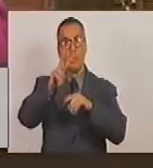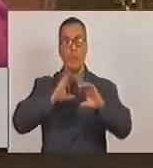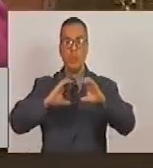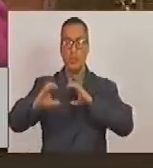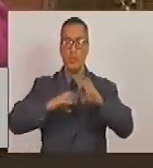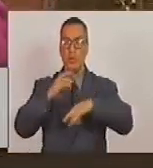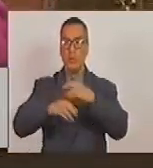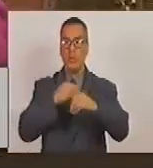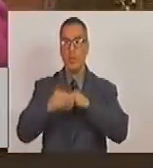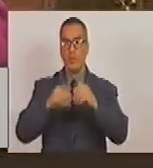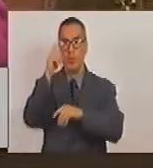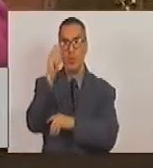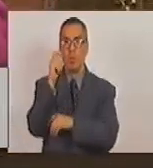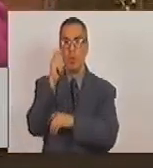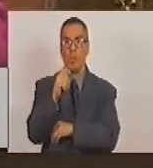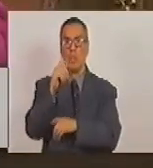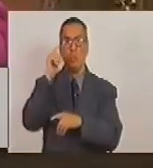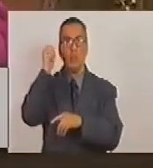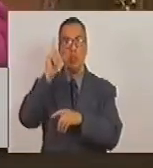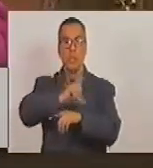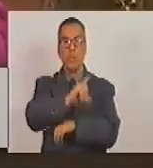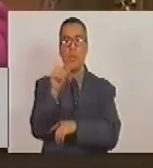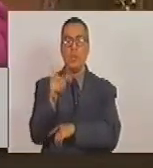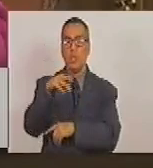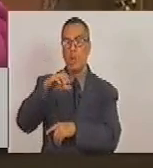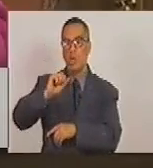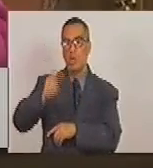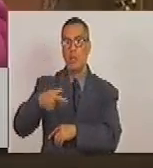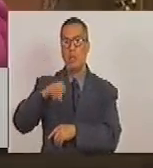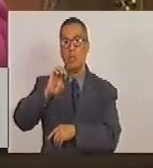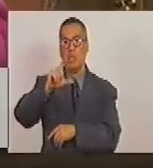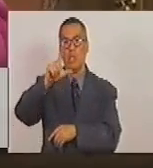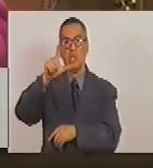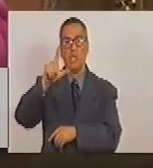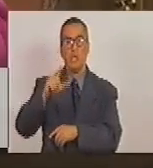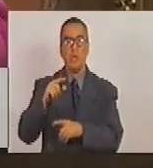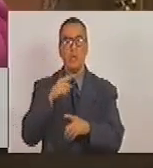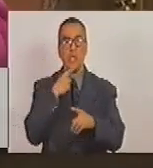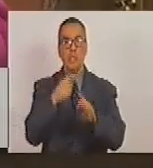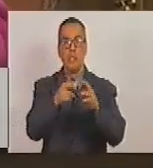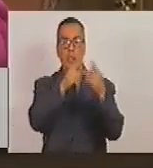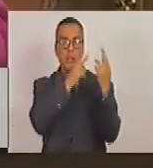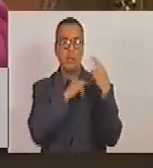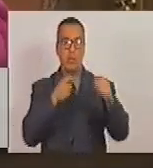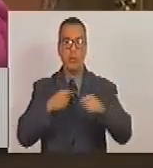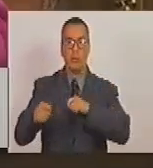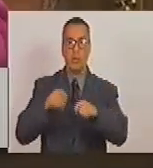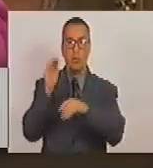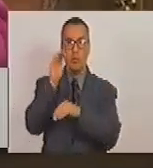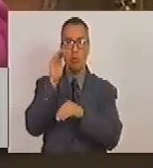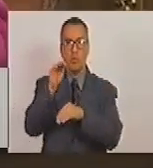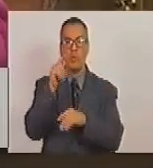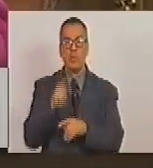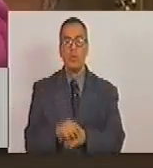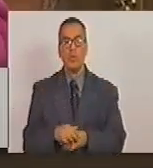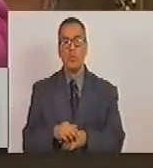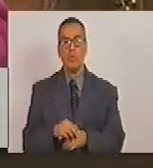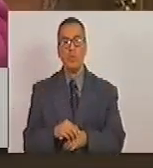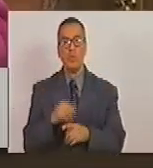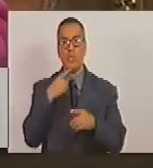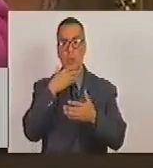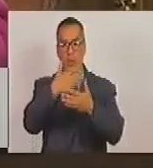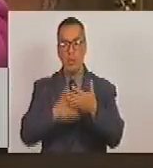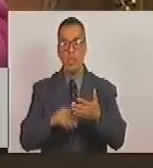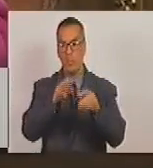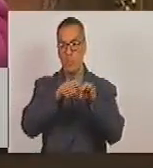Comunicación suscrita por el diputado del Estado Lara, Ángel Alfredo Ocanto Azuaje, en representación del Movimiento Futuro, mediante la cual consigna